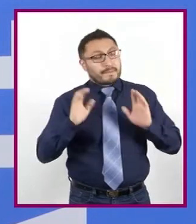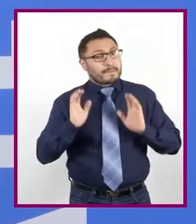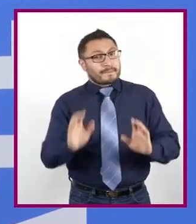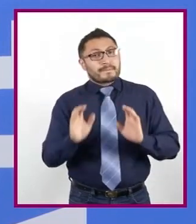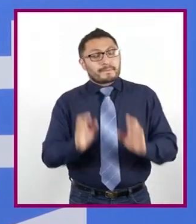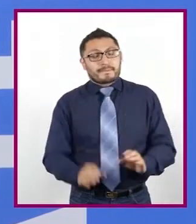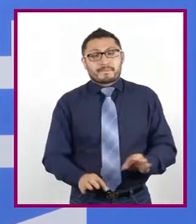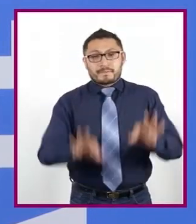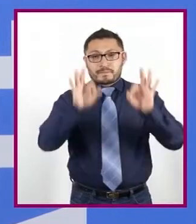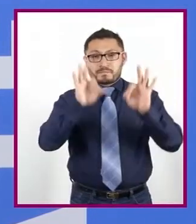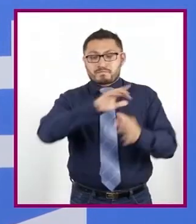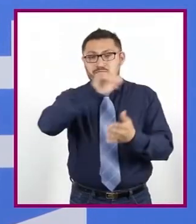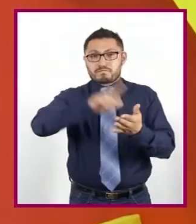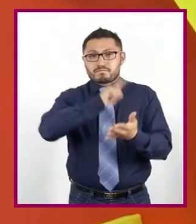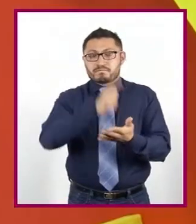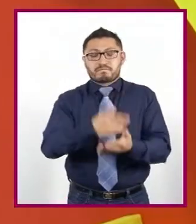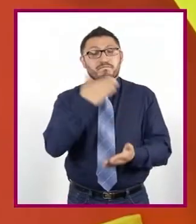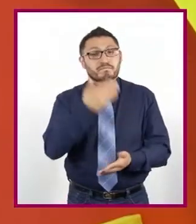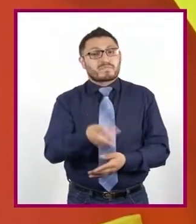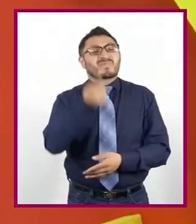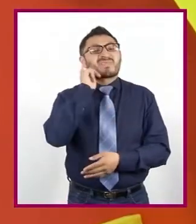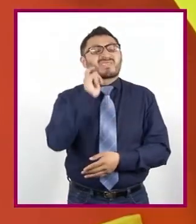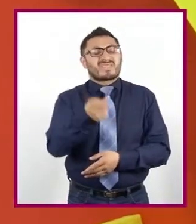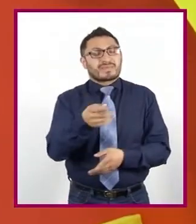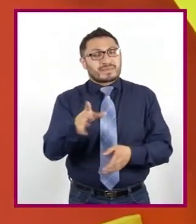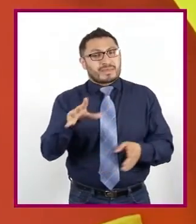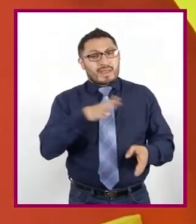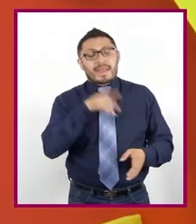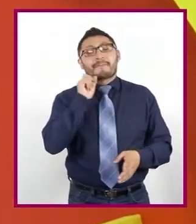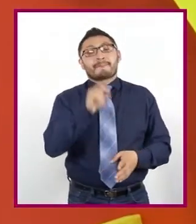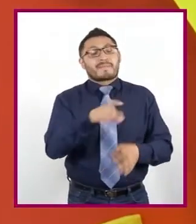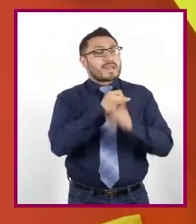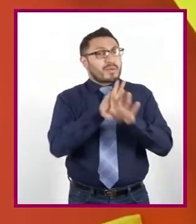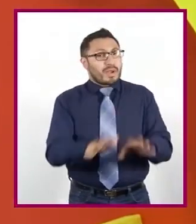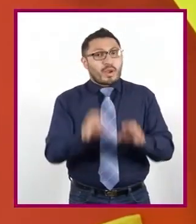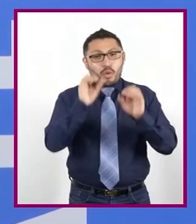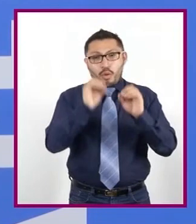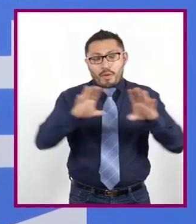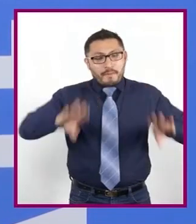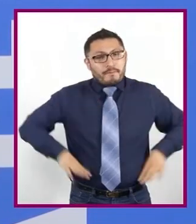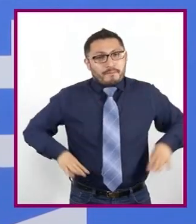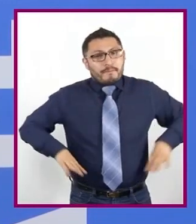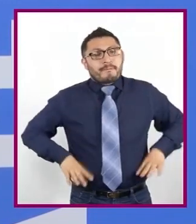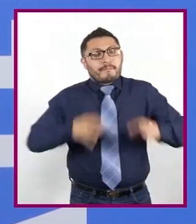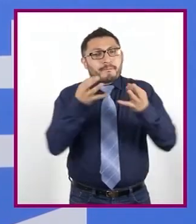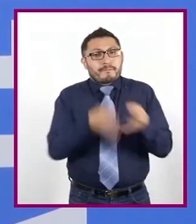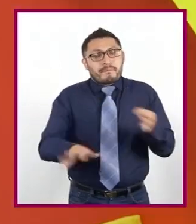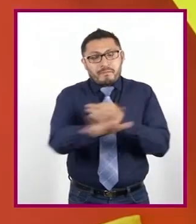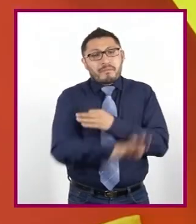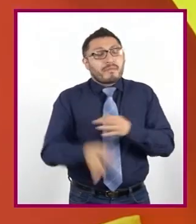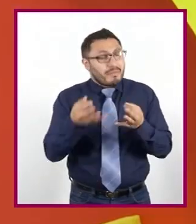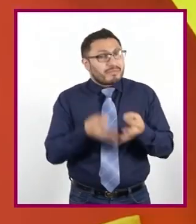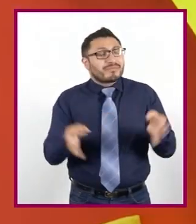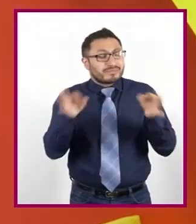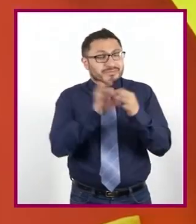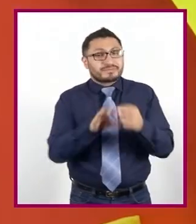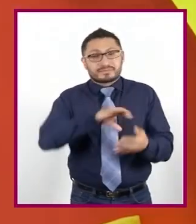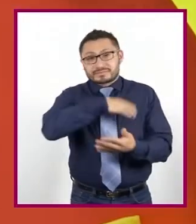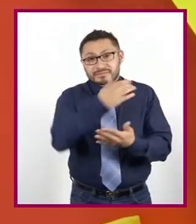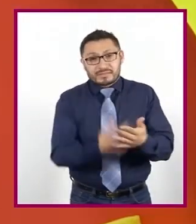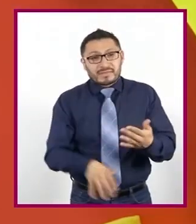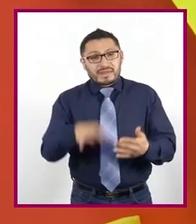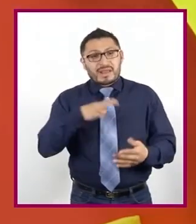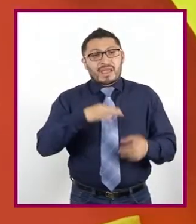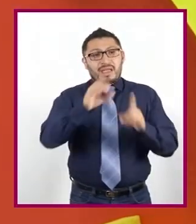su carácter legal, es decir, tienen los mismos datos o elementos indispensables. El contrato tiene